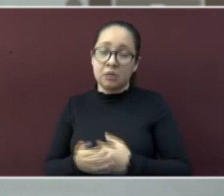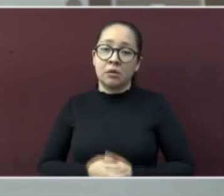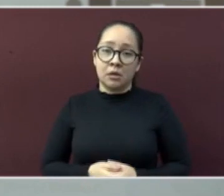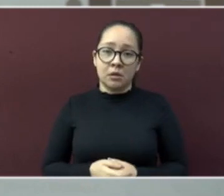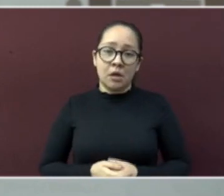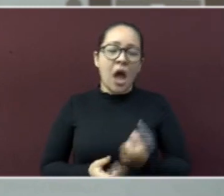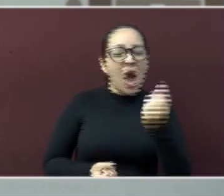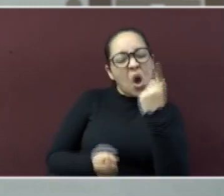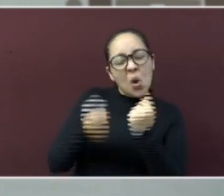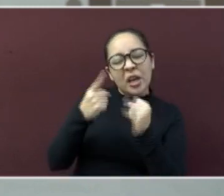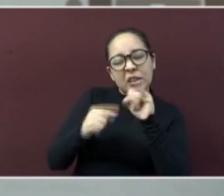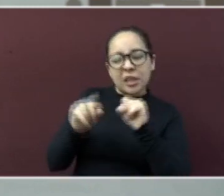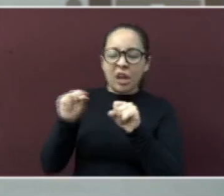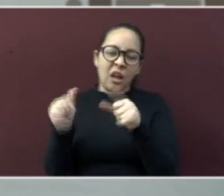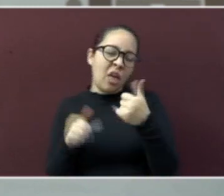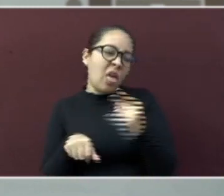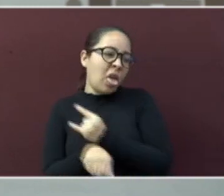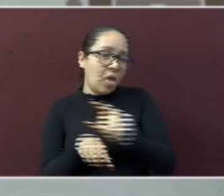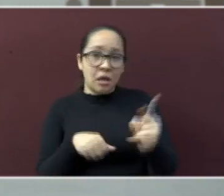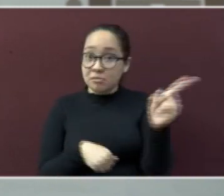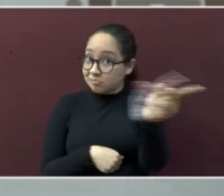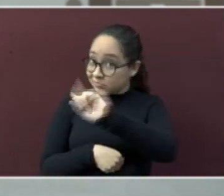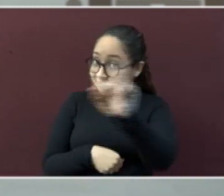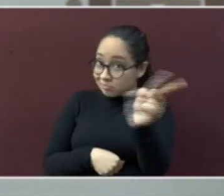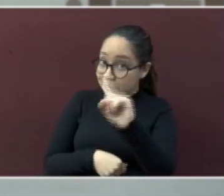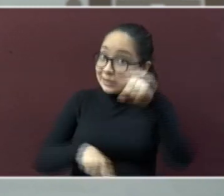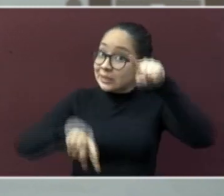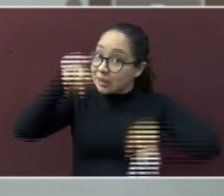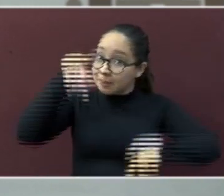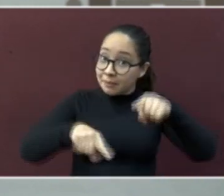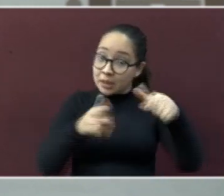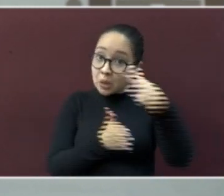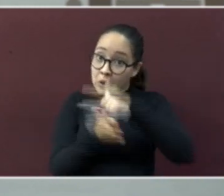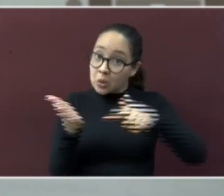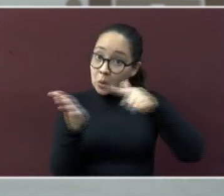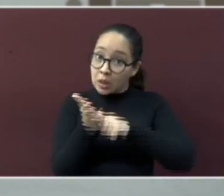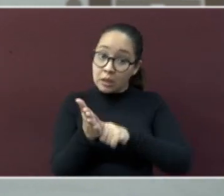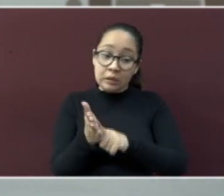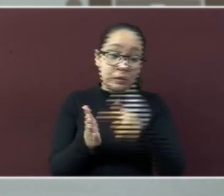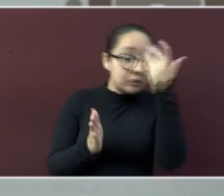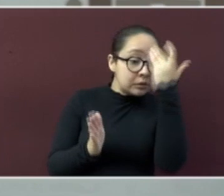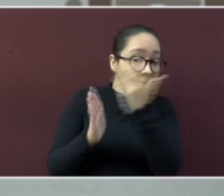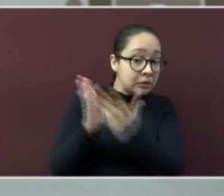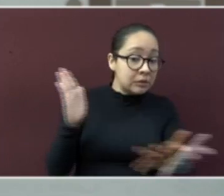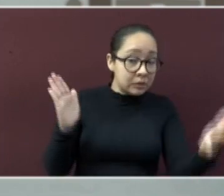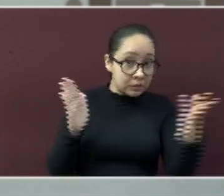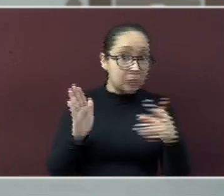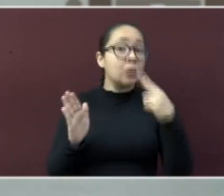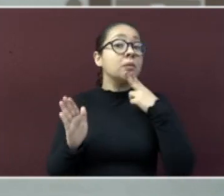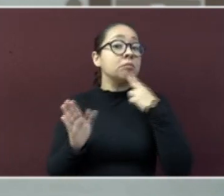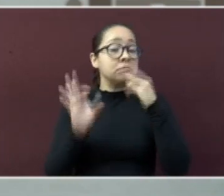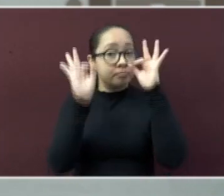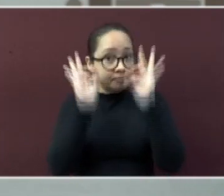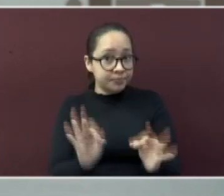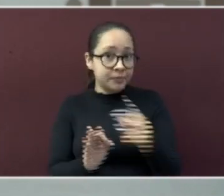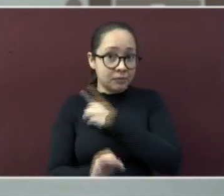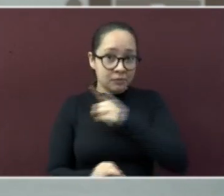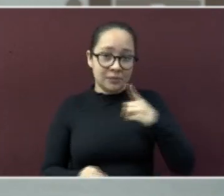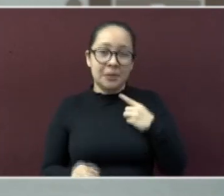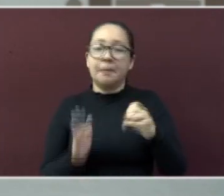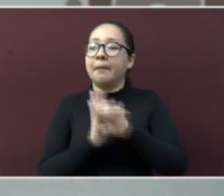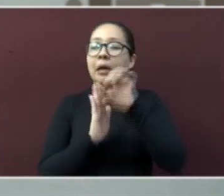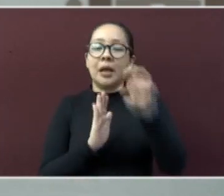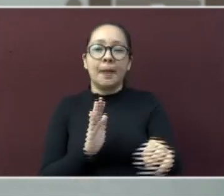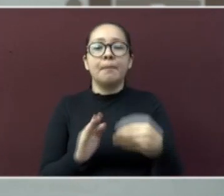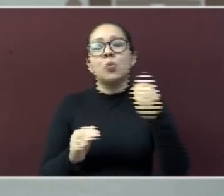de importancia puesto que de acuerdo al lugar y momento en el que nos encontremos son de utilidad por ejemplo evite